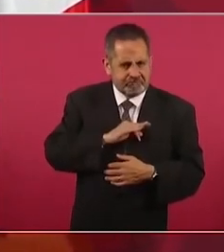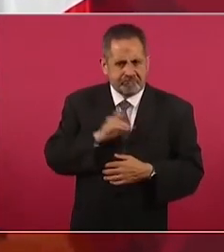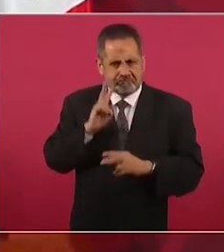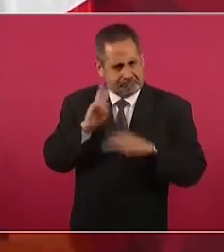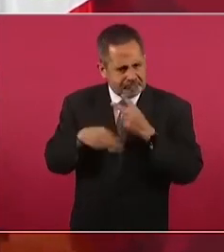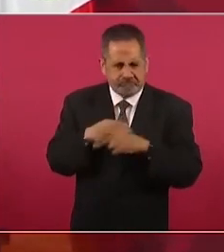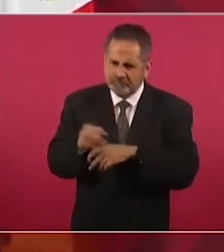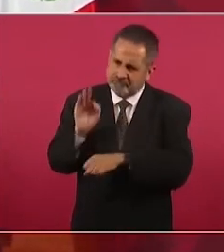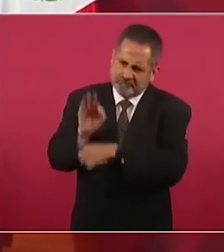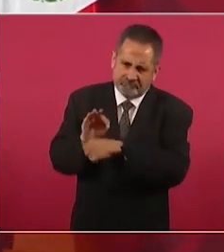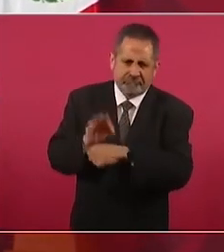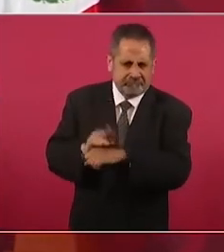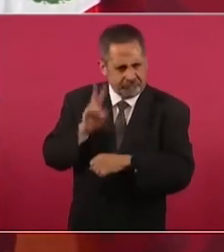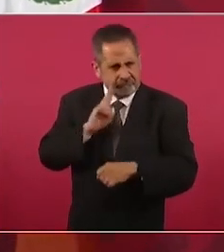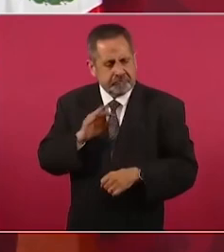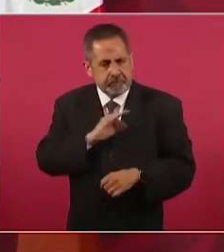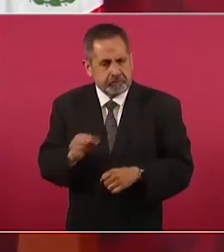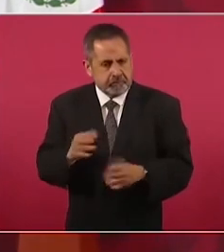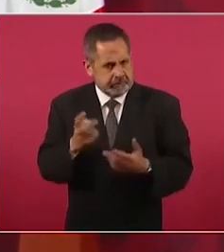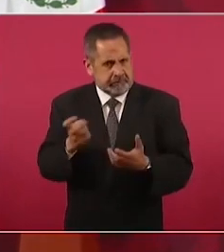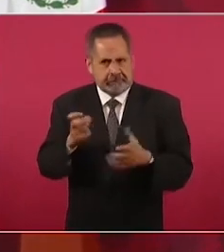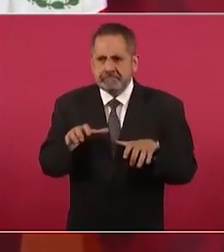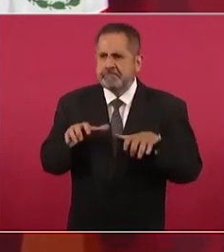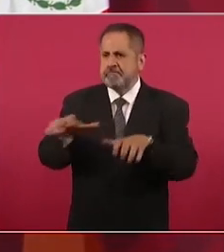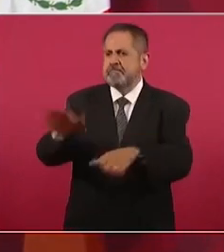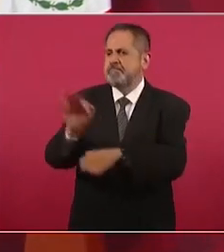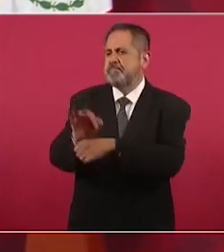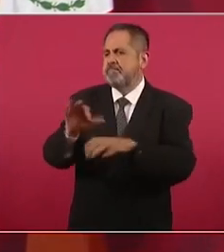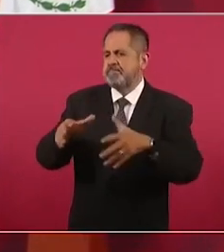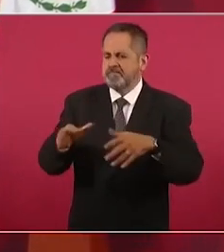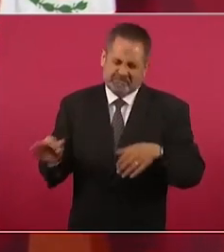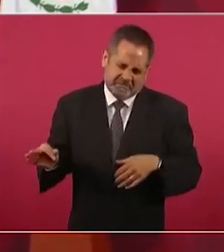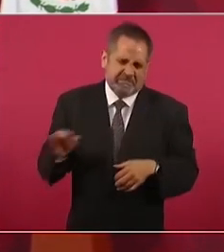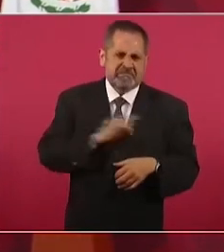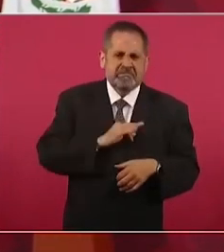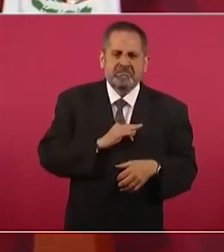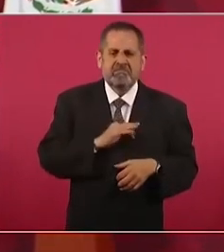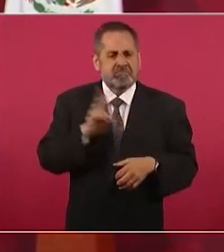en beneficio de los pueblos,